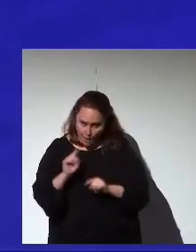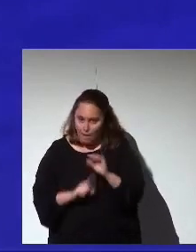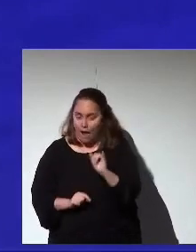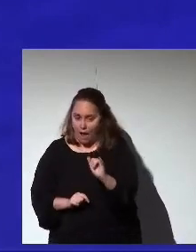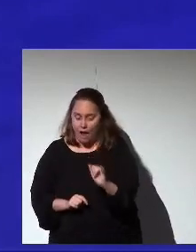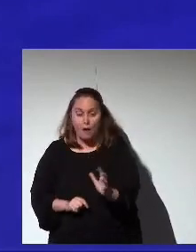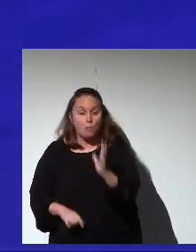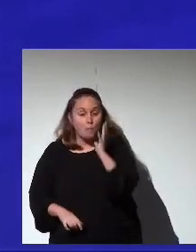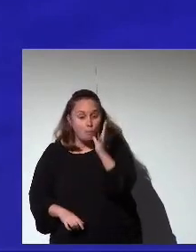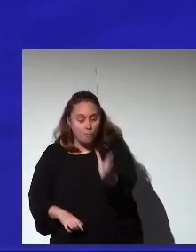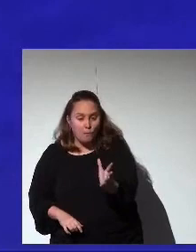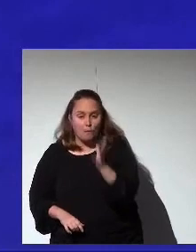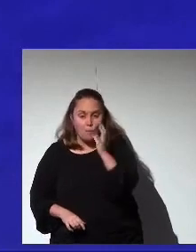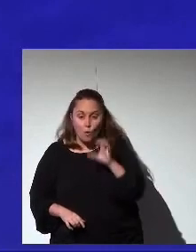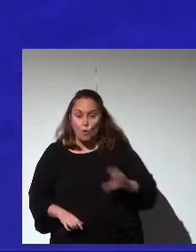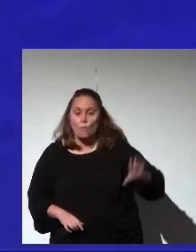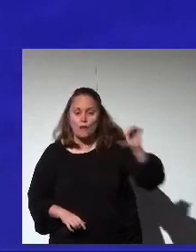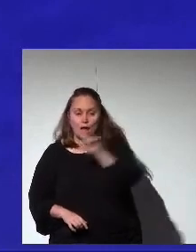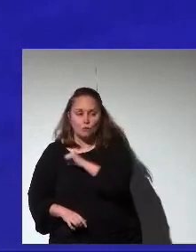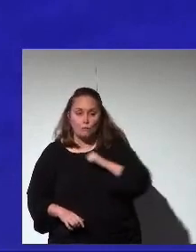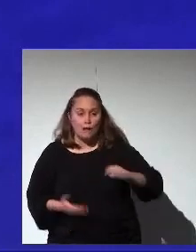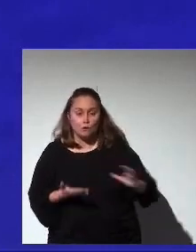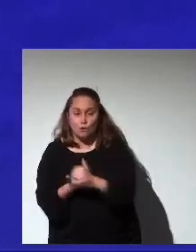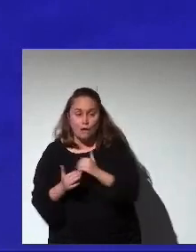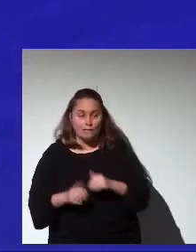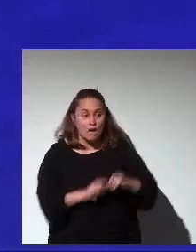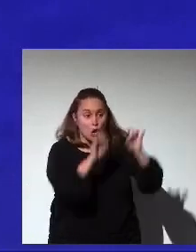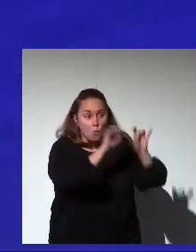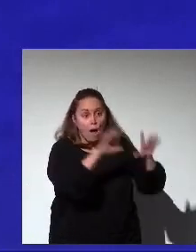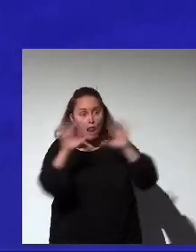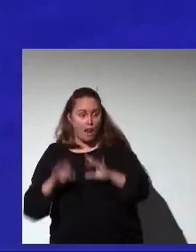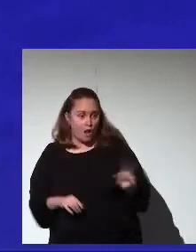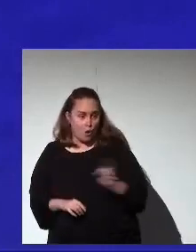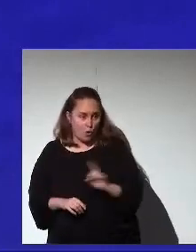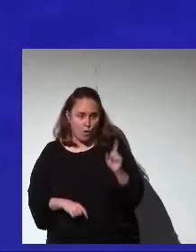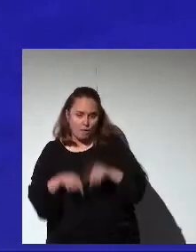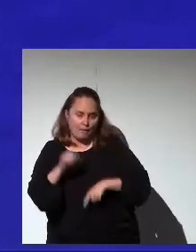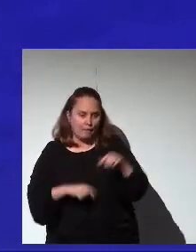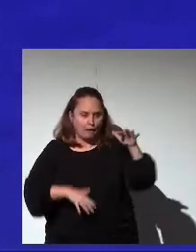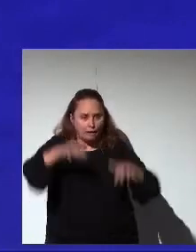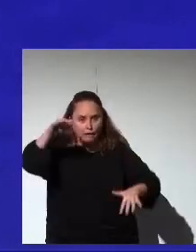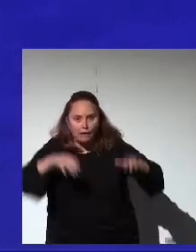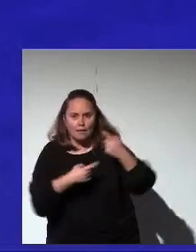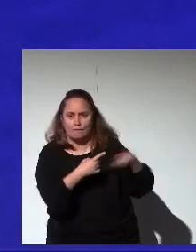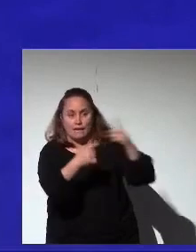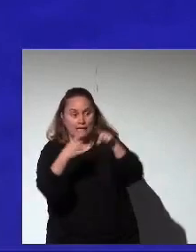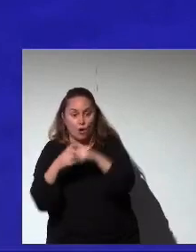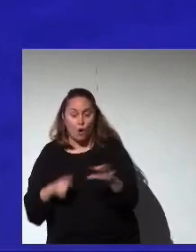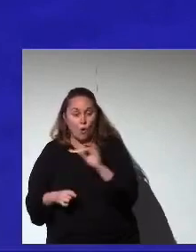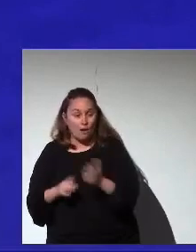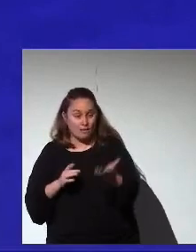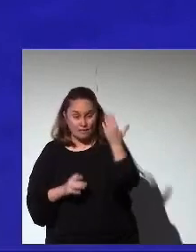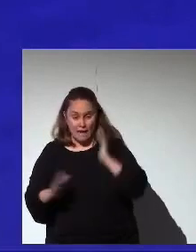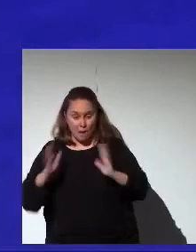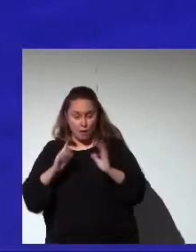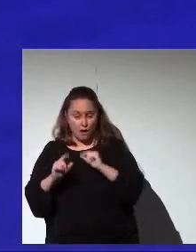porque son muy dispares entre comunidades autónomas y otras comunidades autónomas. Ha habido, inclusive, en tiempos como ha podido ser la